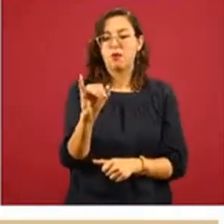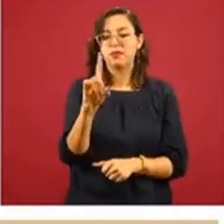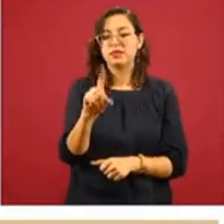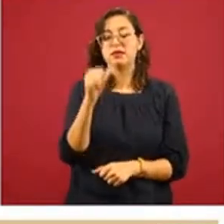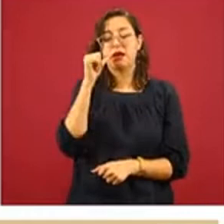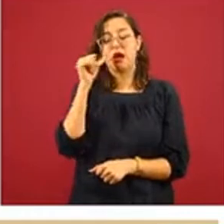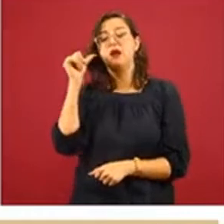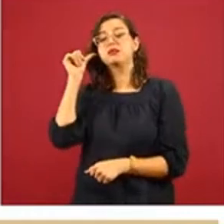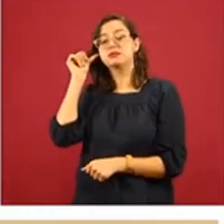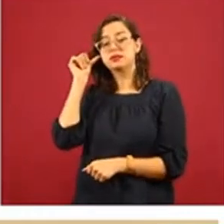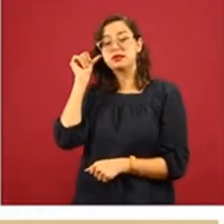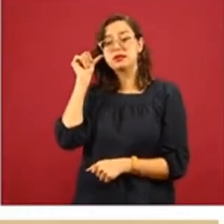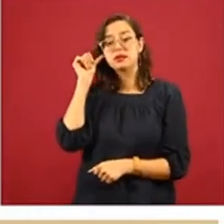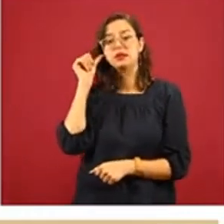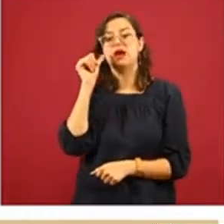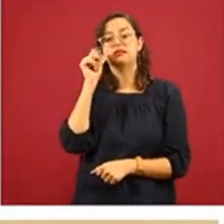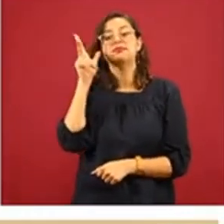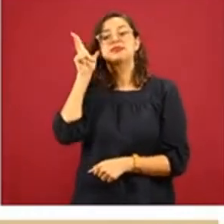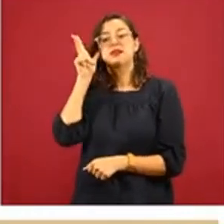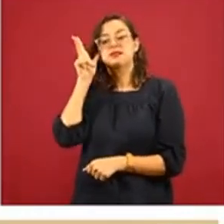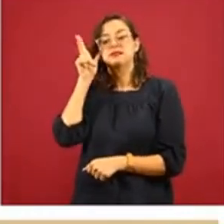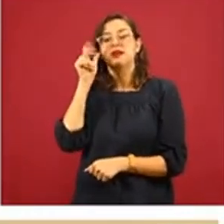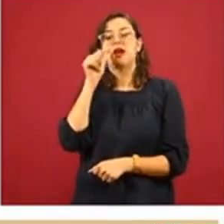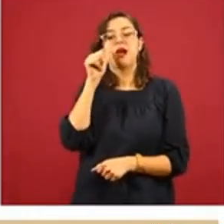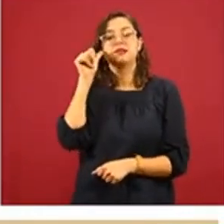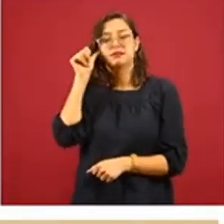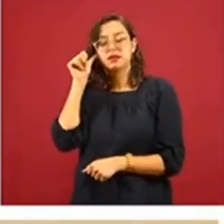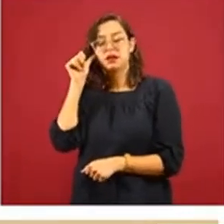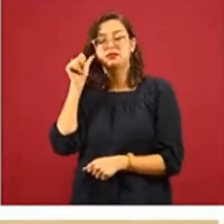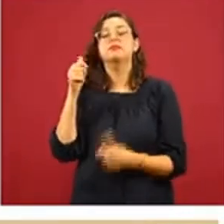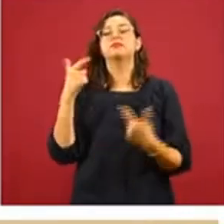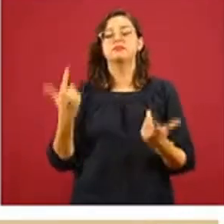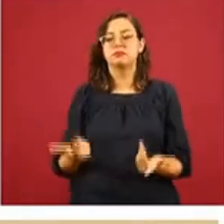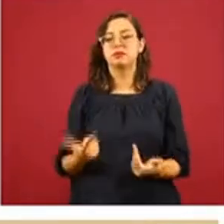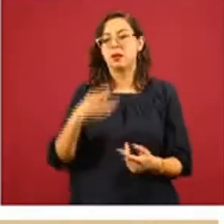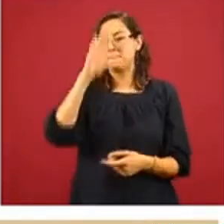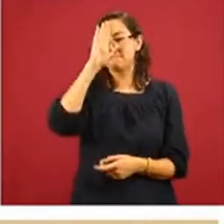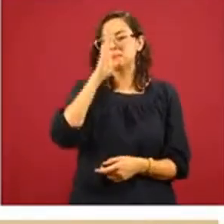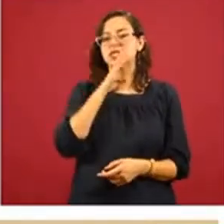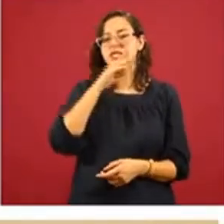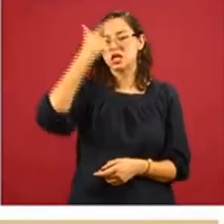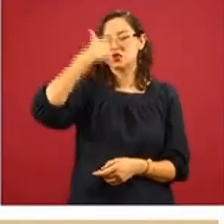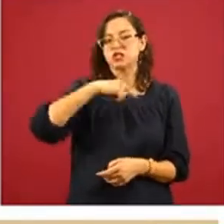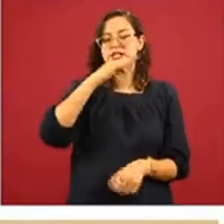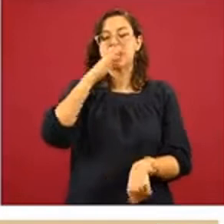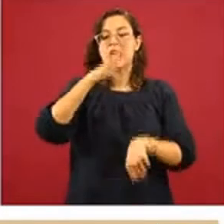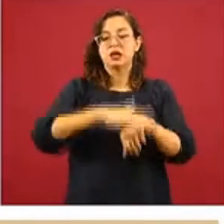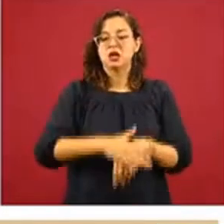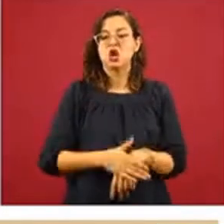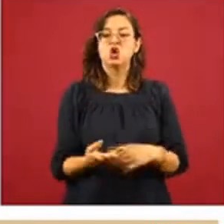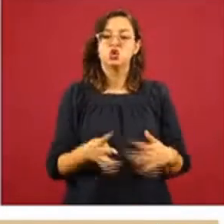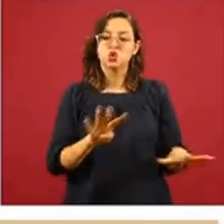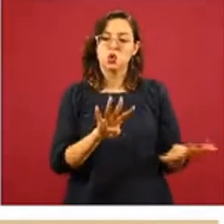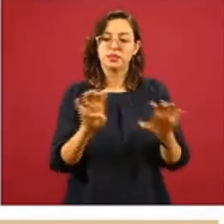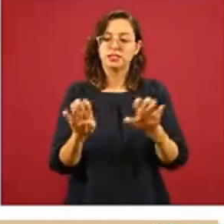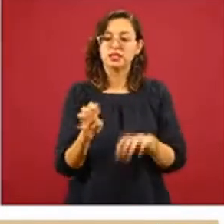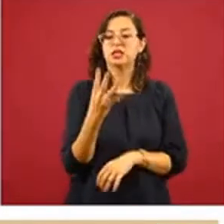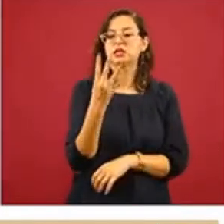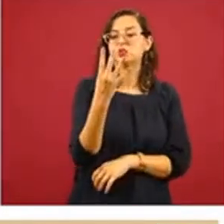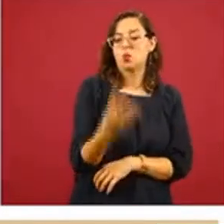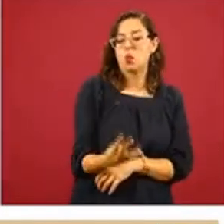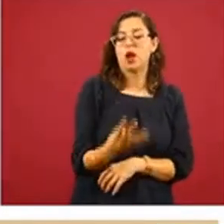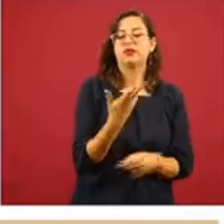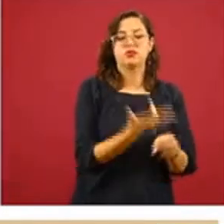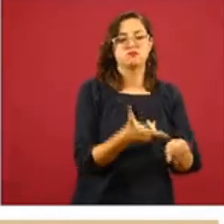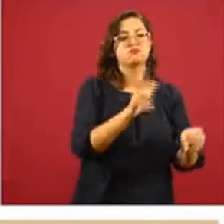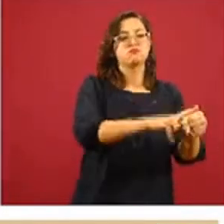del día de anteayer al día de ayer, porque los cortes son a la medianoche del día anterior, 904, entonces son las